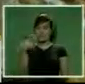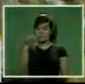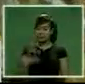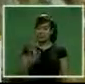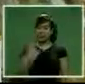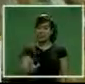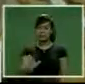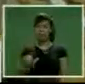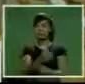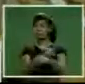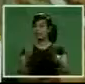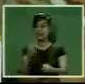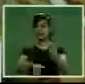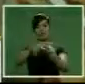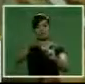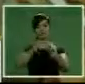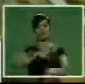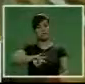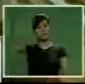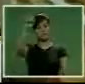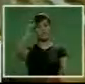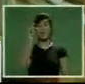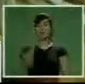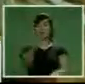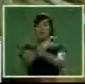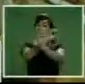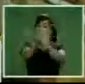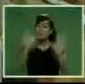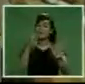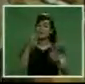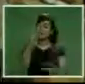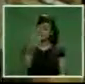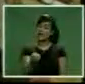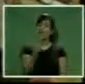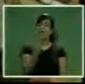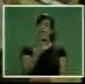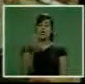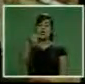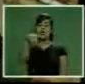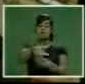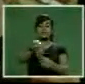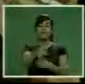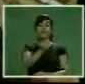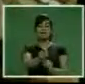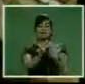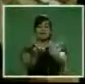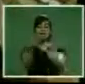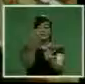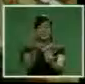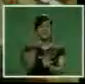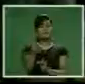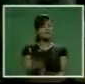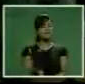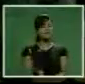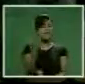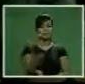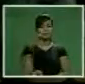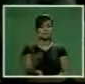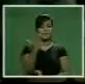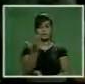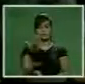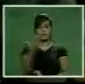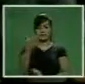el socialismo. O sea, nosotros necesitamos, y hay que entender que las elecciones del 26 de septiembre es un punto importantísimo en